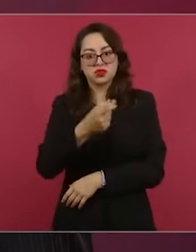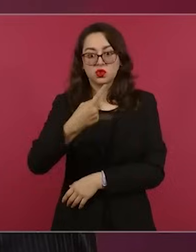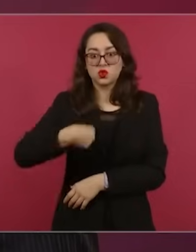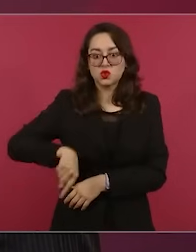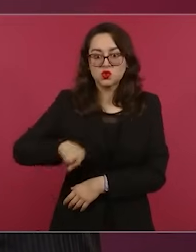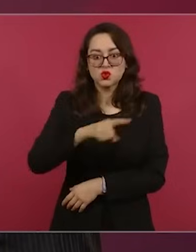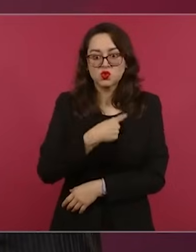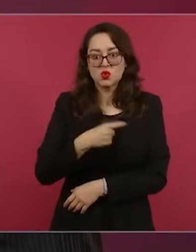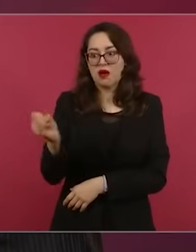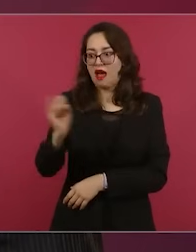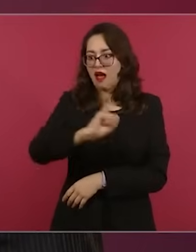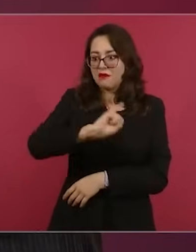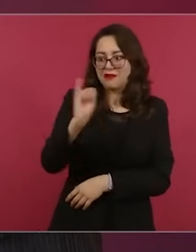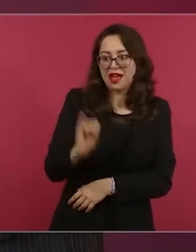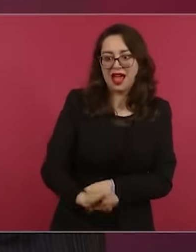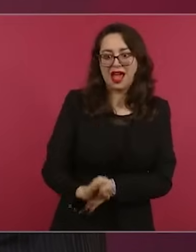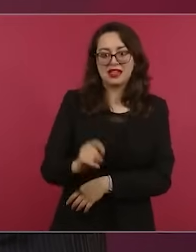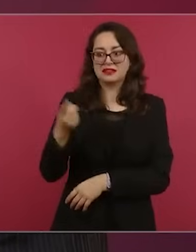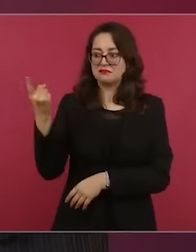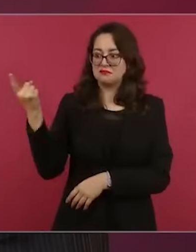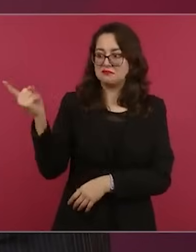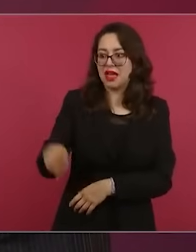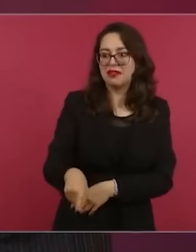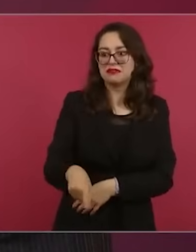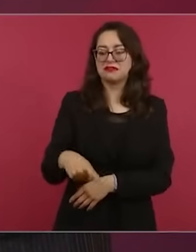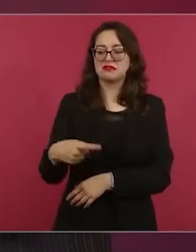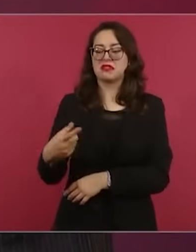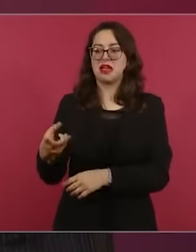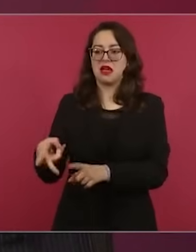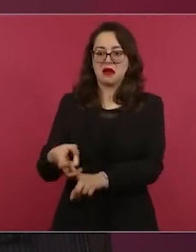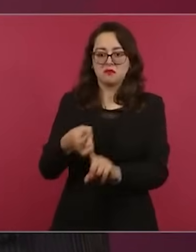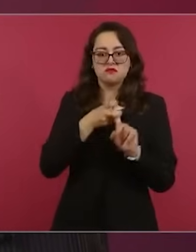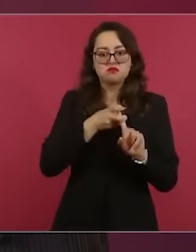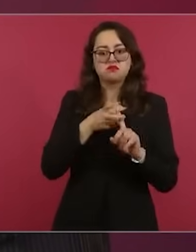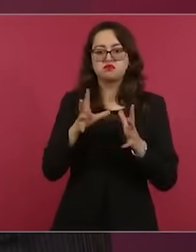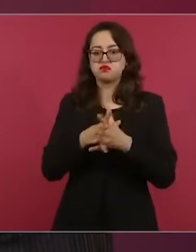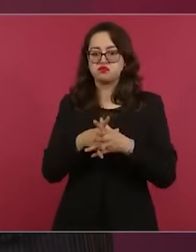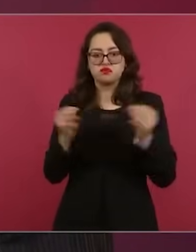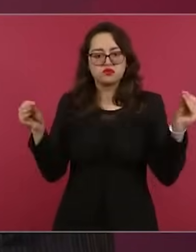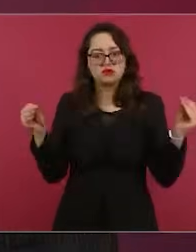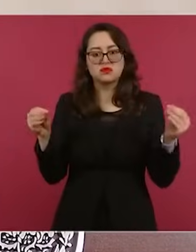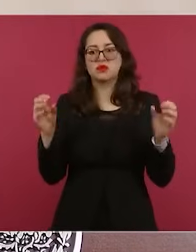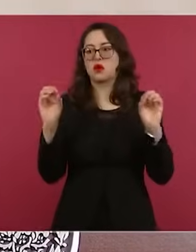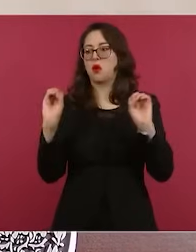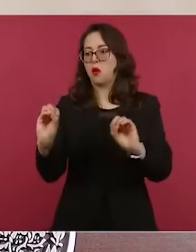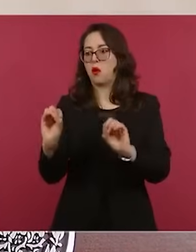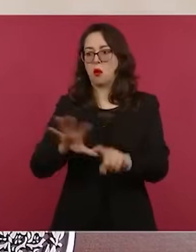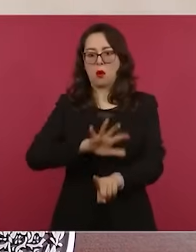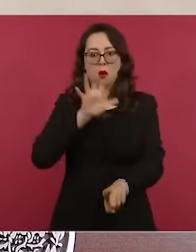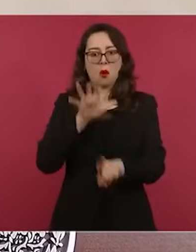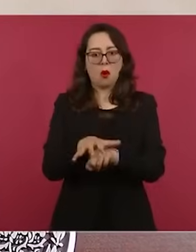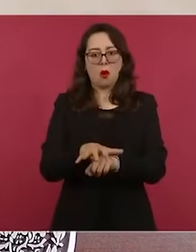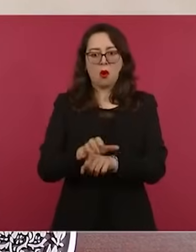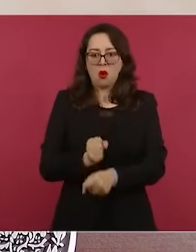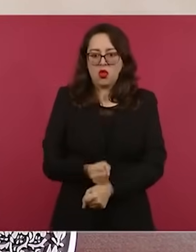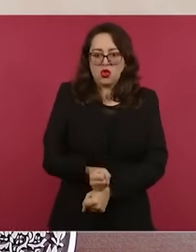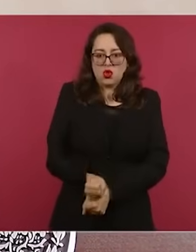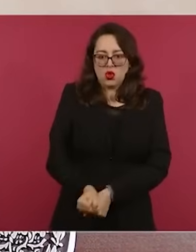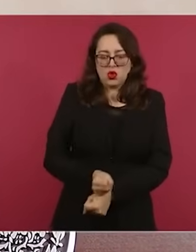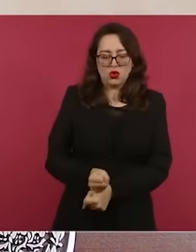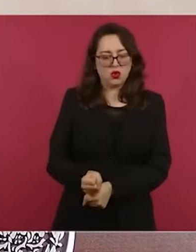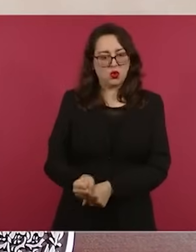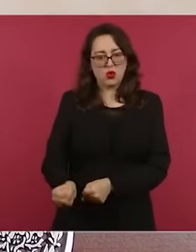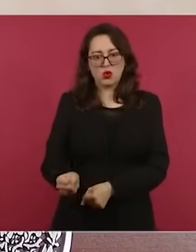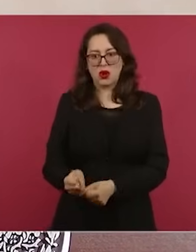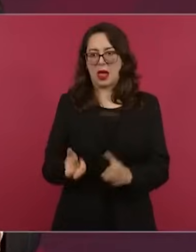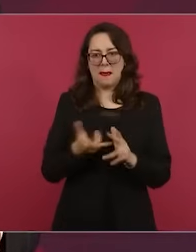incapaces de ordenar que se reprima al pueblo, que haya desapariciones, que haya torturas,